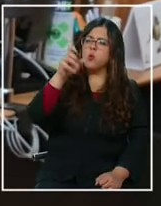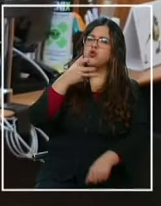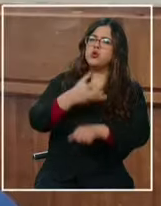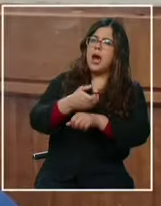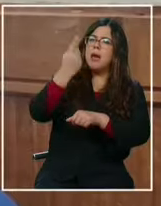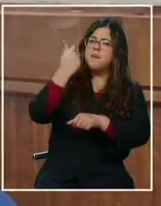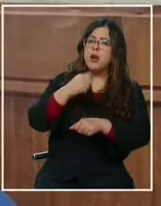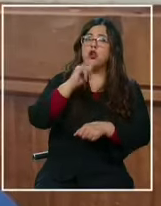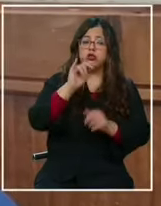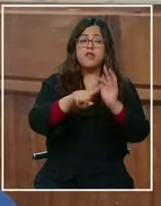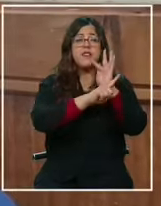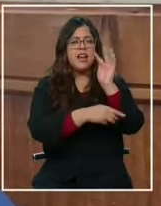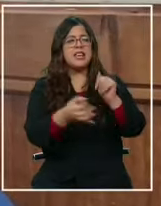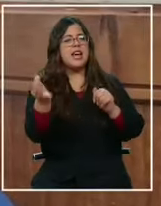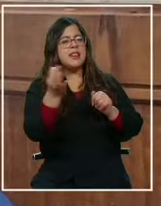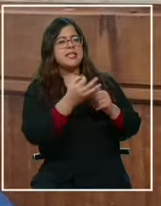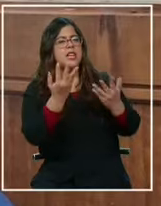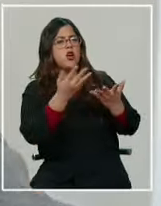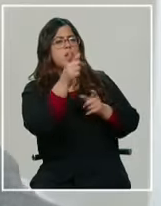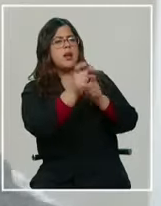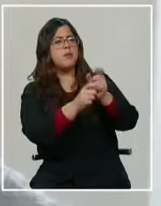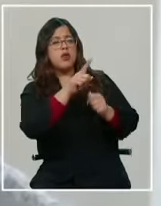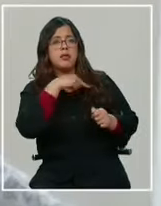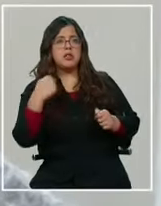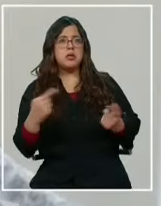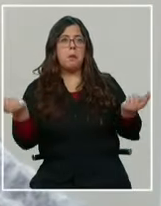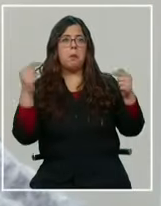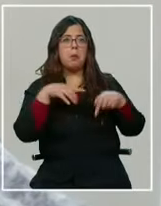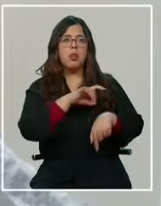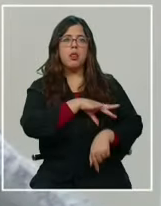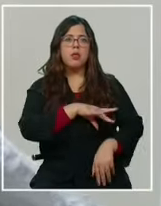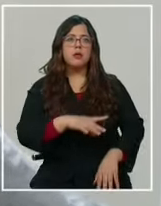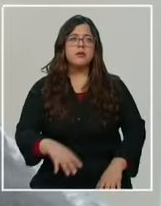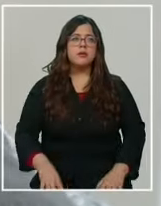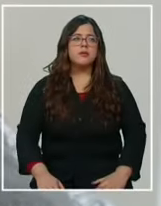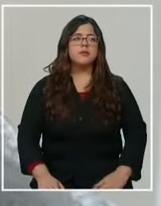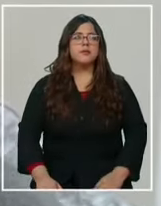es cómo estos dos hombres ingresaron desde China a Chile.